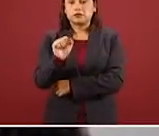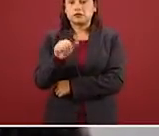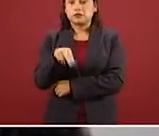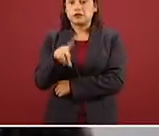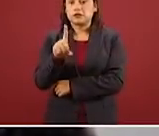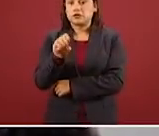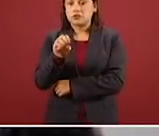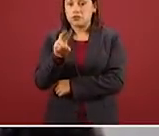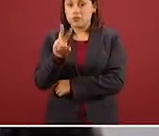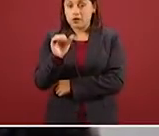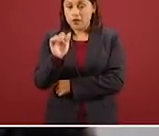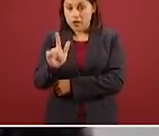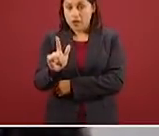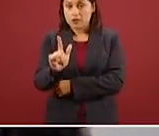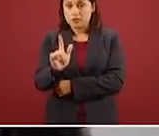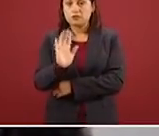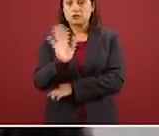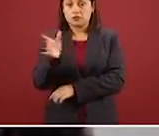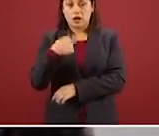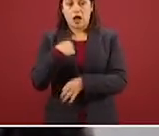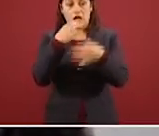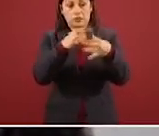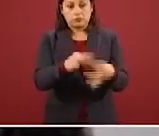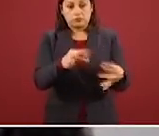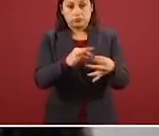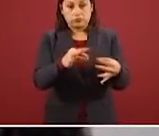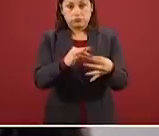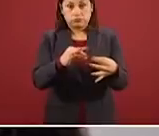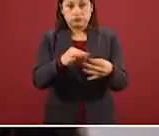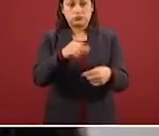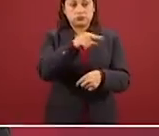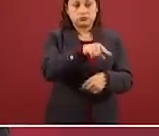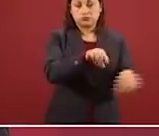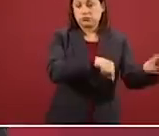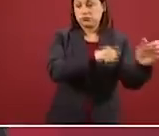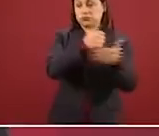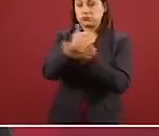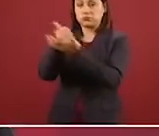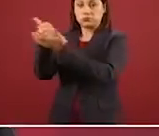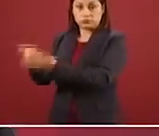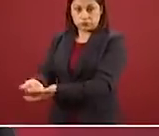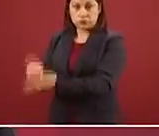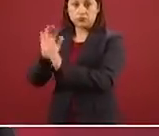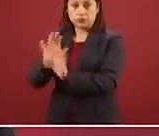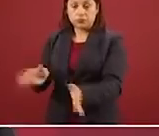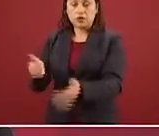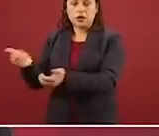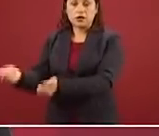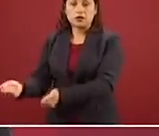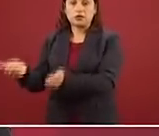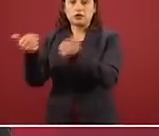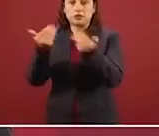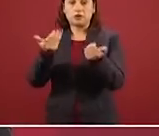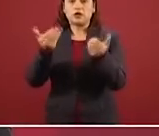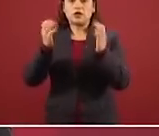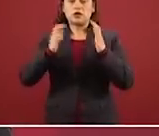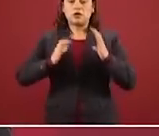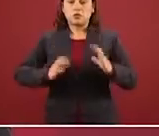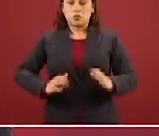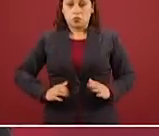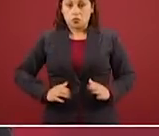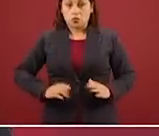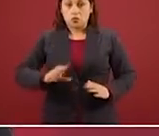y ya se les ayudó, se les trasladó el cuerpo a